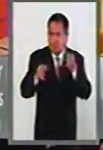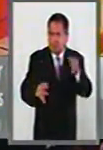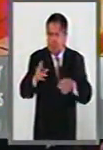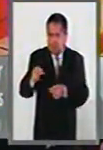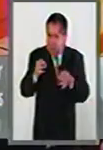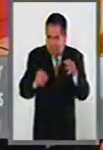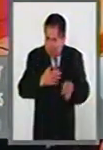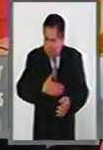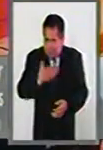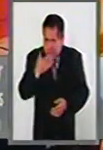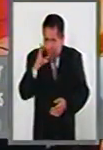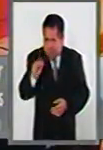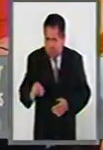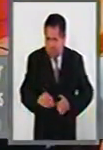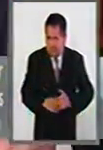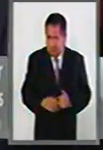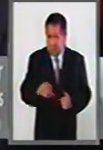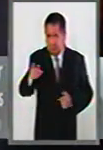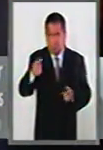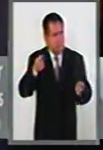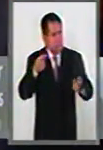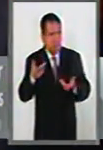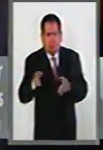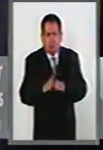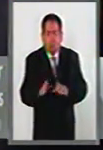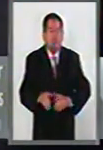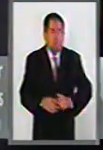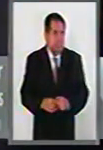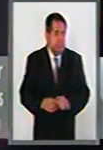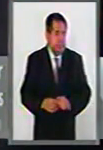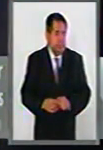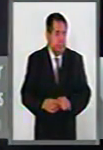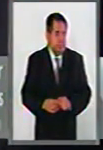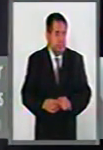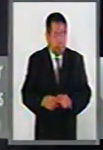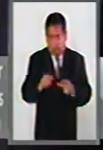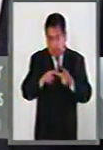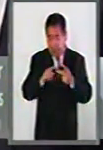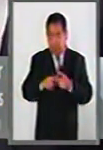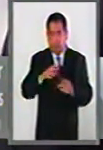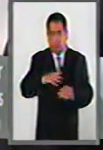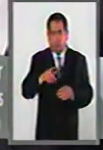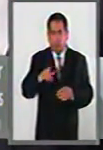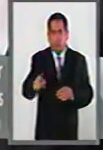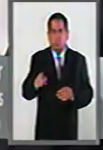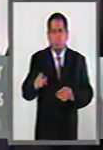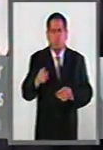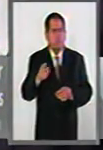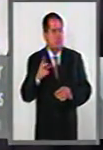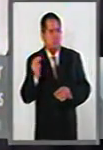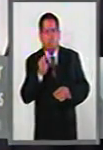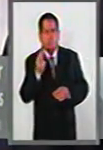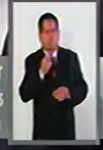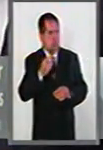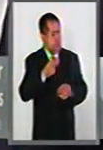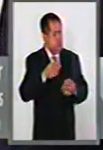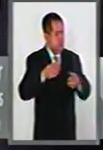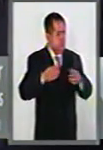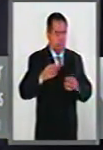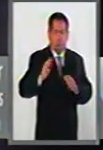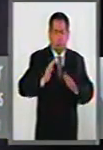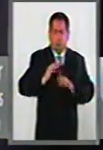justicia, esa puede operar así. Existen actuaciones que no requieren autorización de los jueces